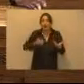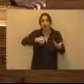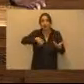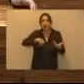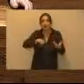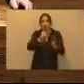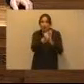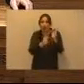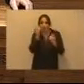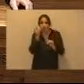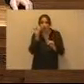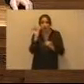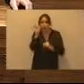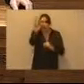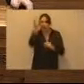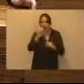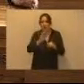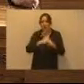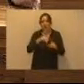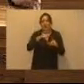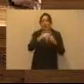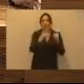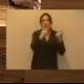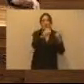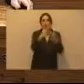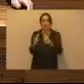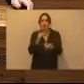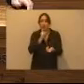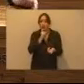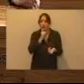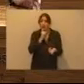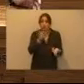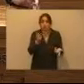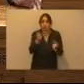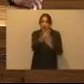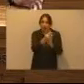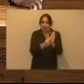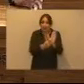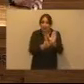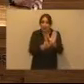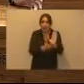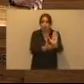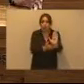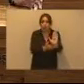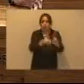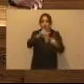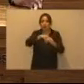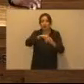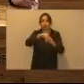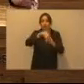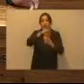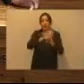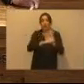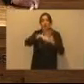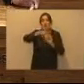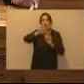inventamos nada a la hora de clasificar una situación en lista de espera. Esos datos se procesan en el programa Millennium, por una